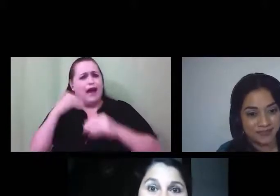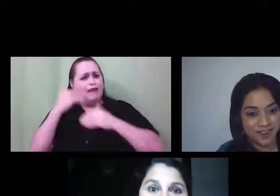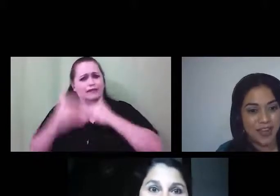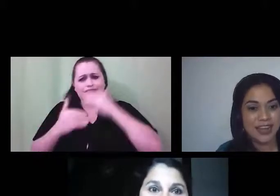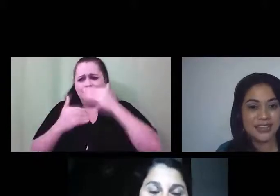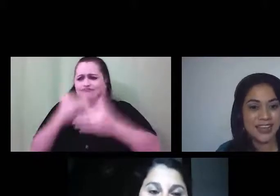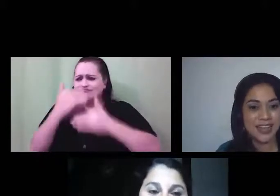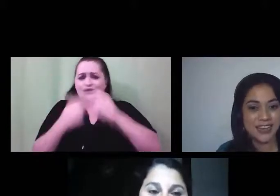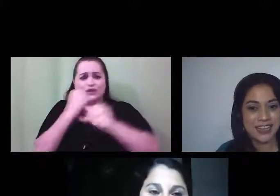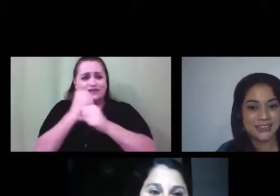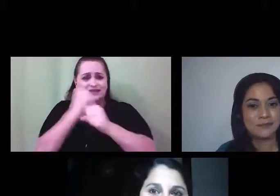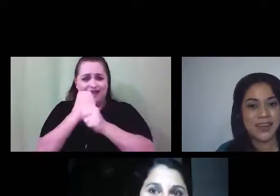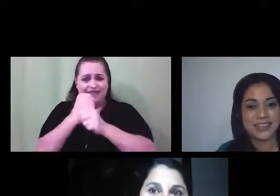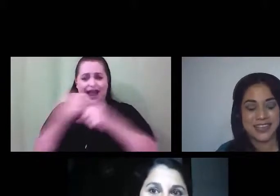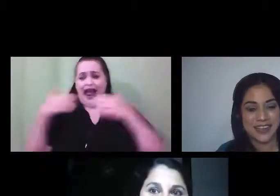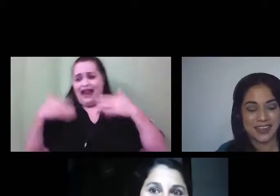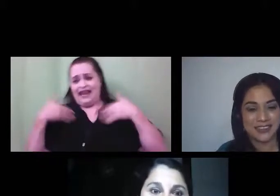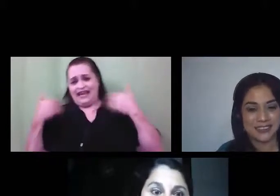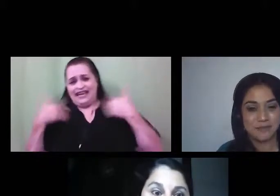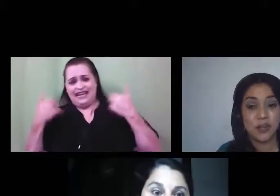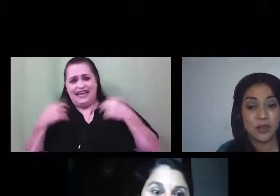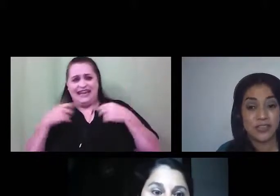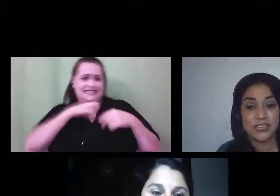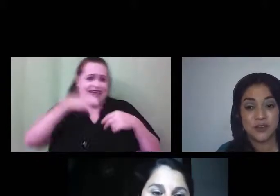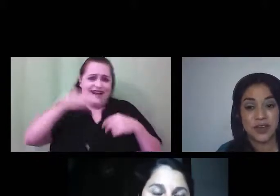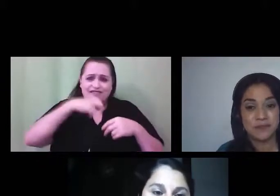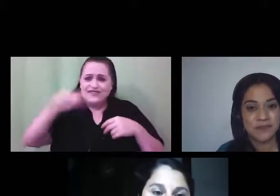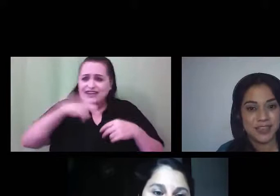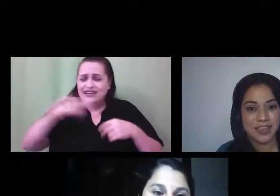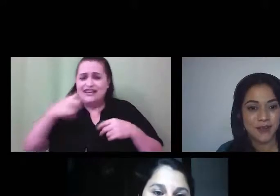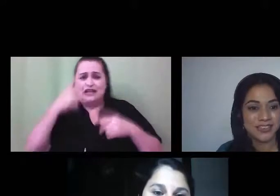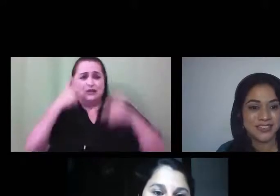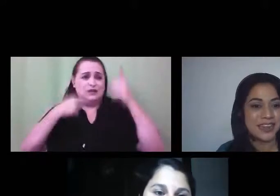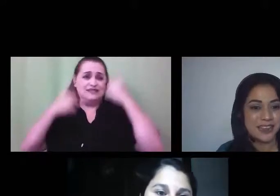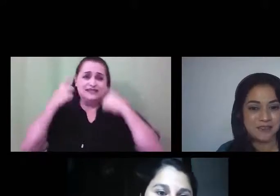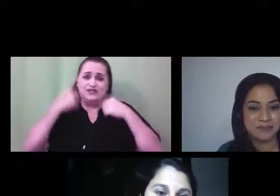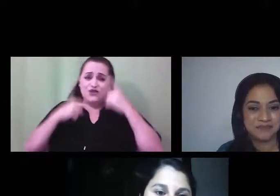trabaja, las alegrías, las carreras, lo que se llora